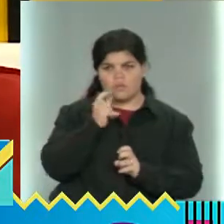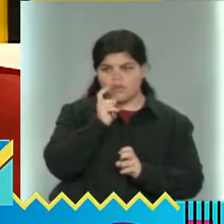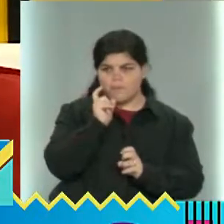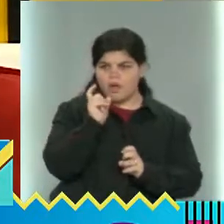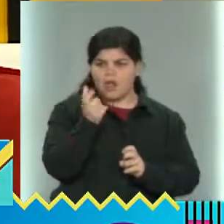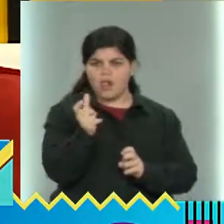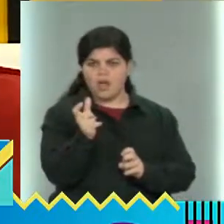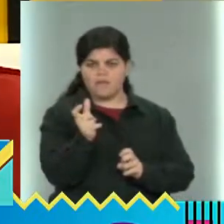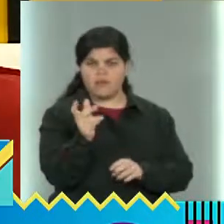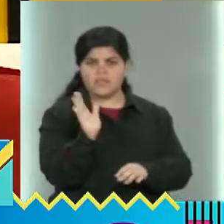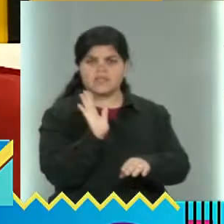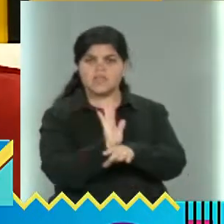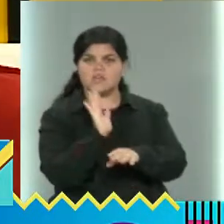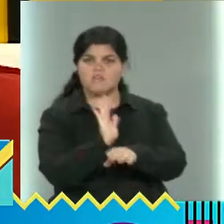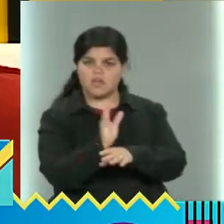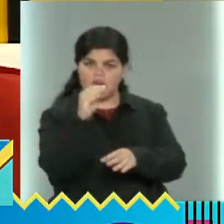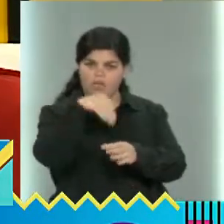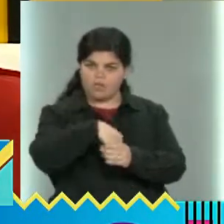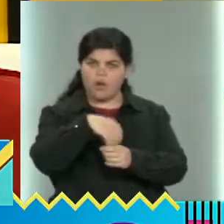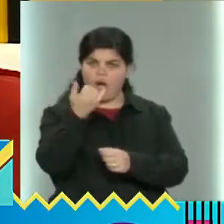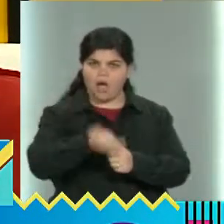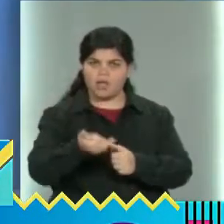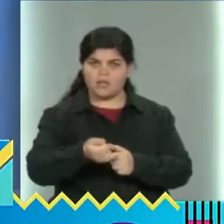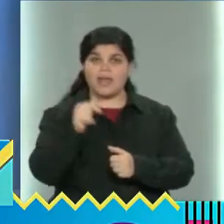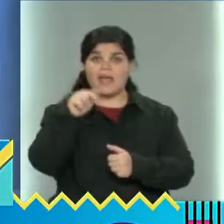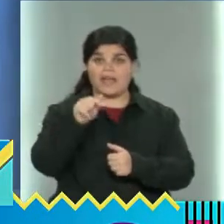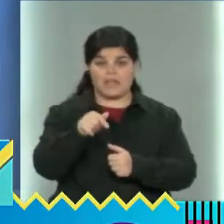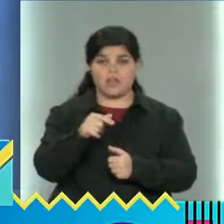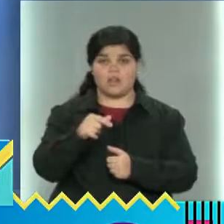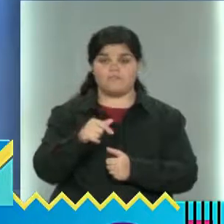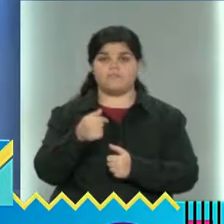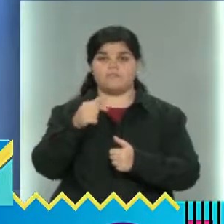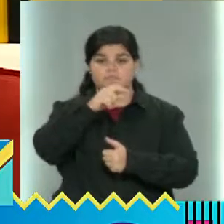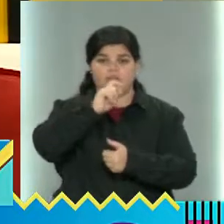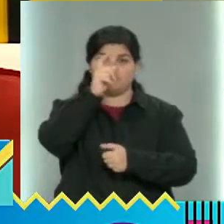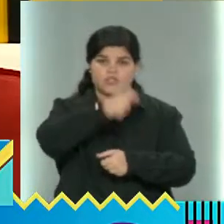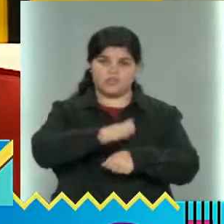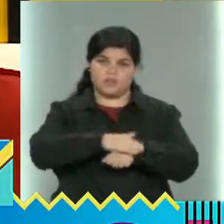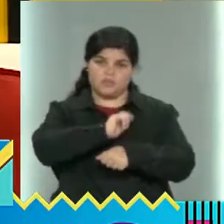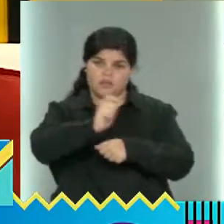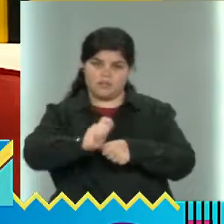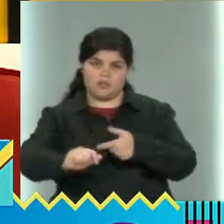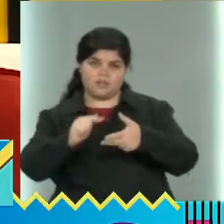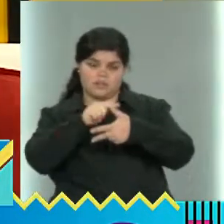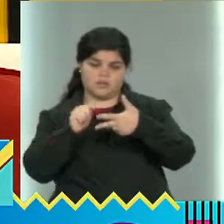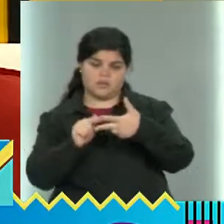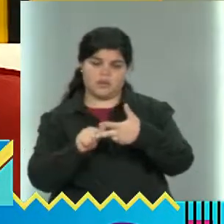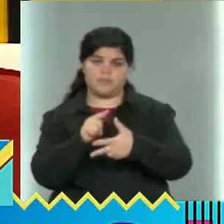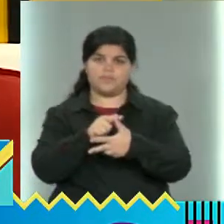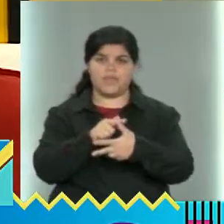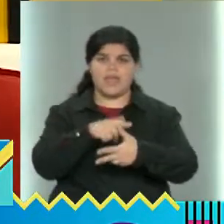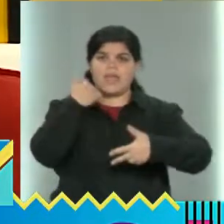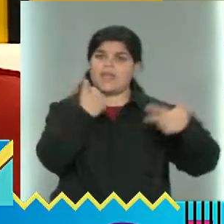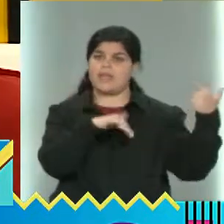símbolo. Y él tiene 3 símbolos a lo largo de toda su poesía, que es la guitarra, el